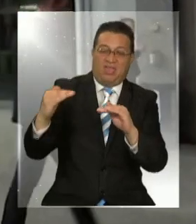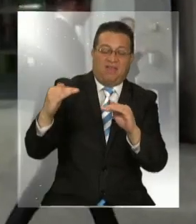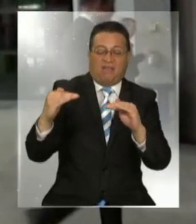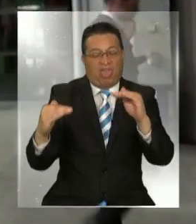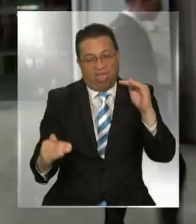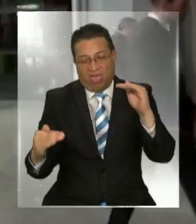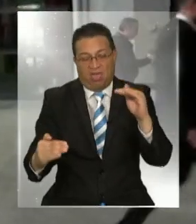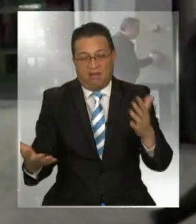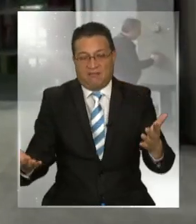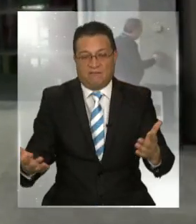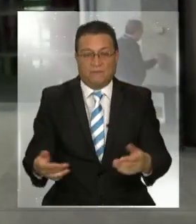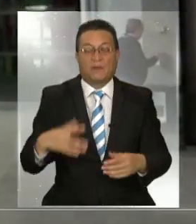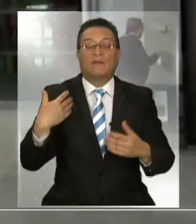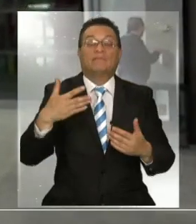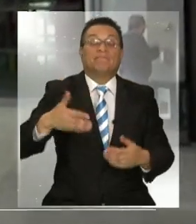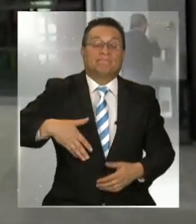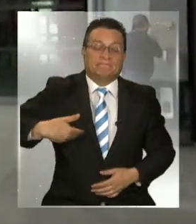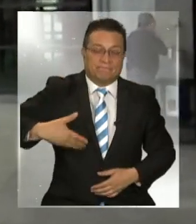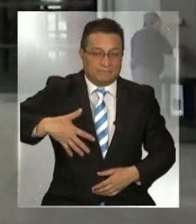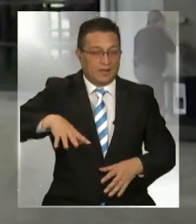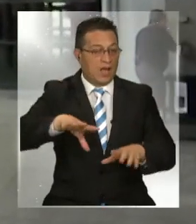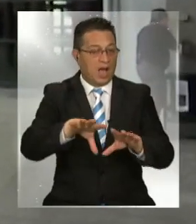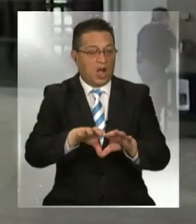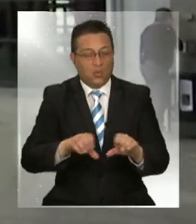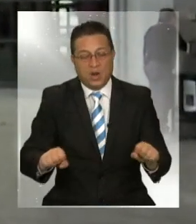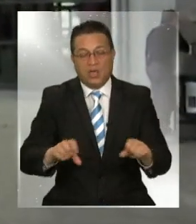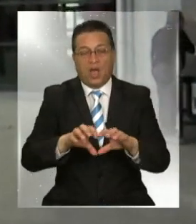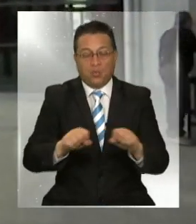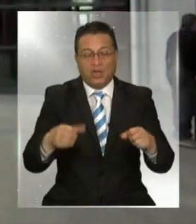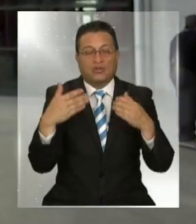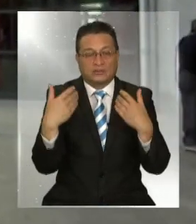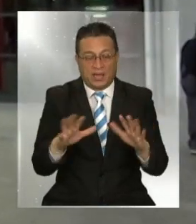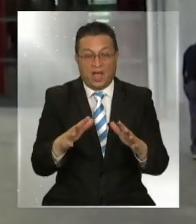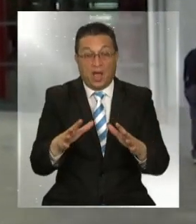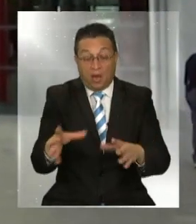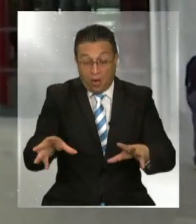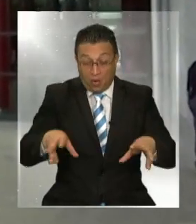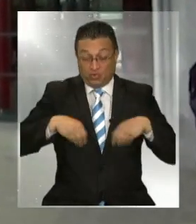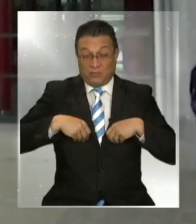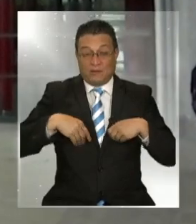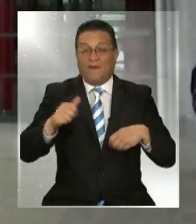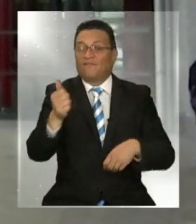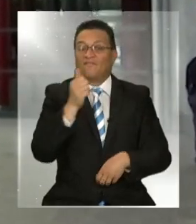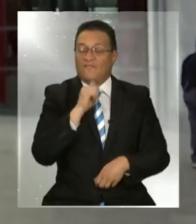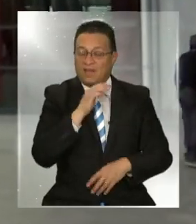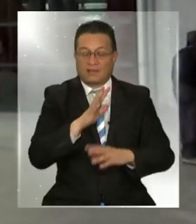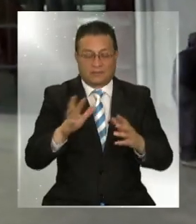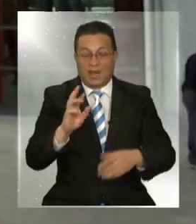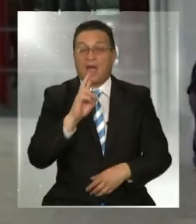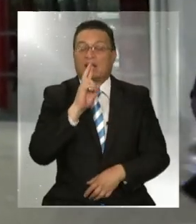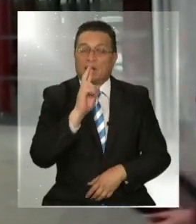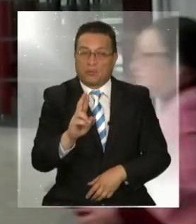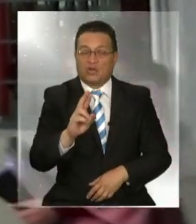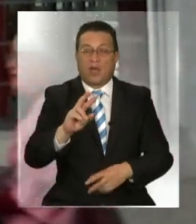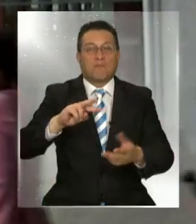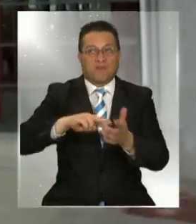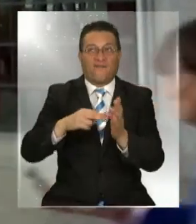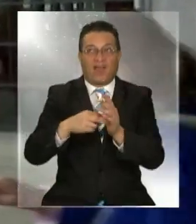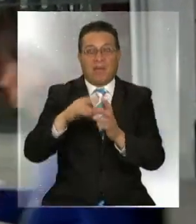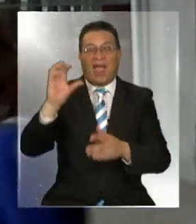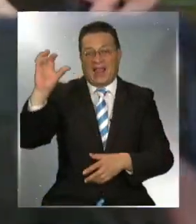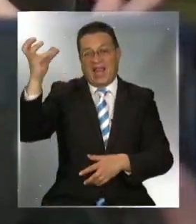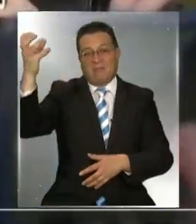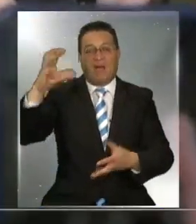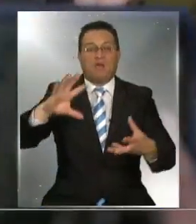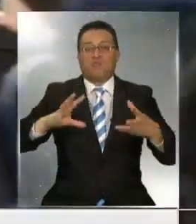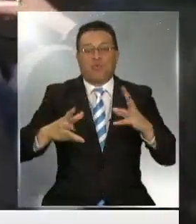mente los acuerdos es tomado no son suficiente para responder en la crisis climática que estamos viviendo en